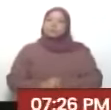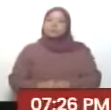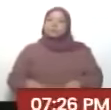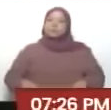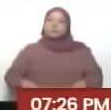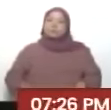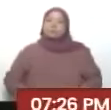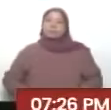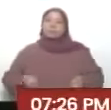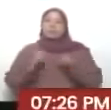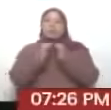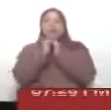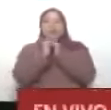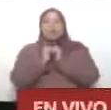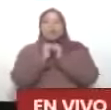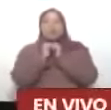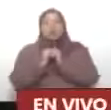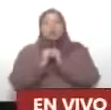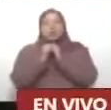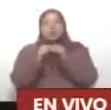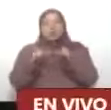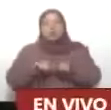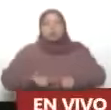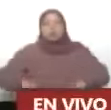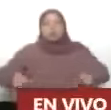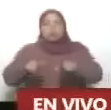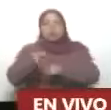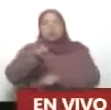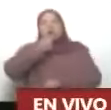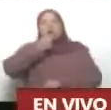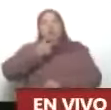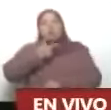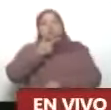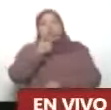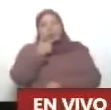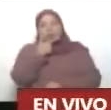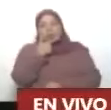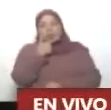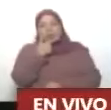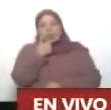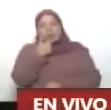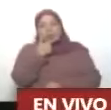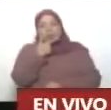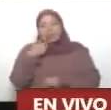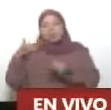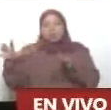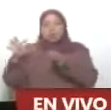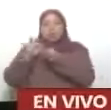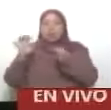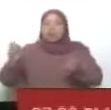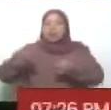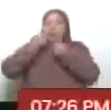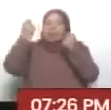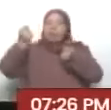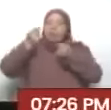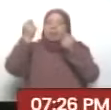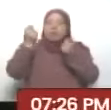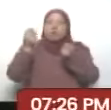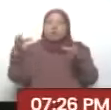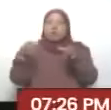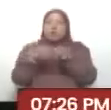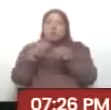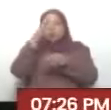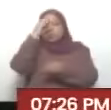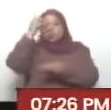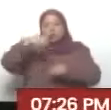en una misa, que es una de las cosas bonitas, chéveres que salió de esta campaña electoral del consenso por el